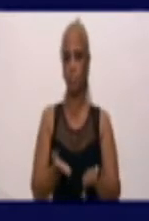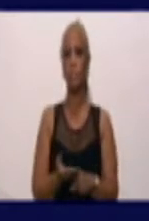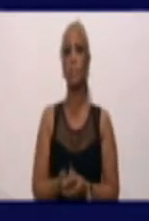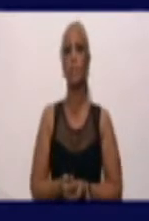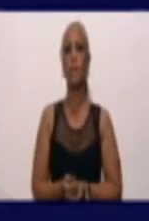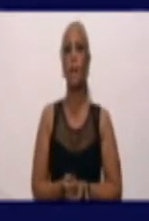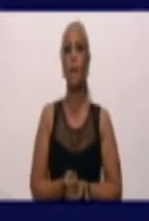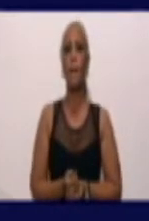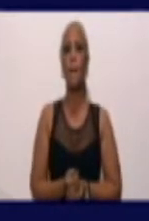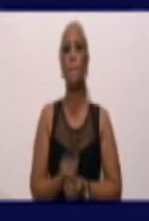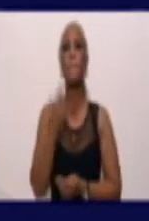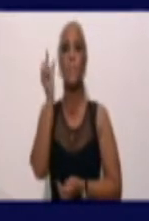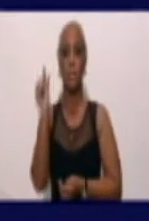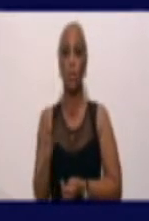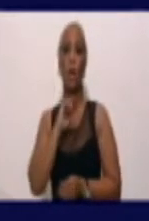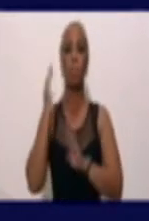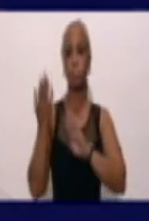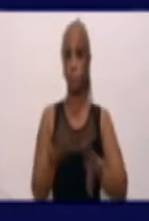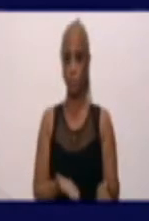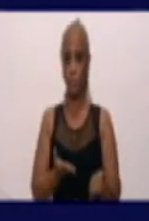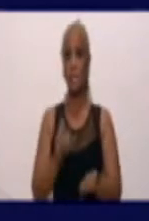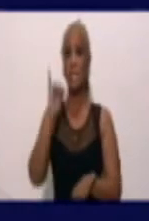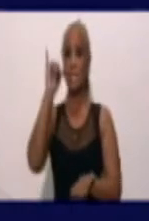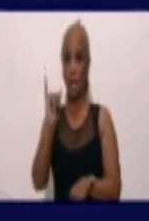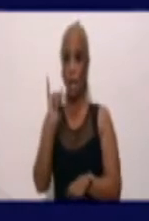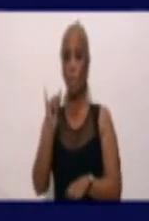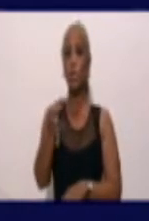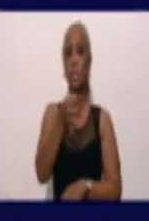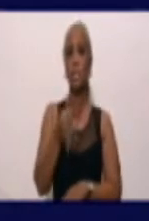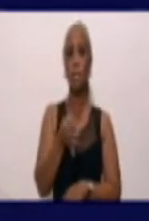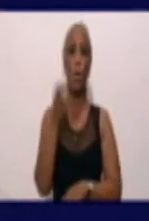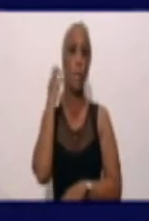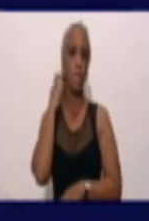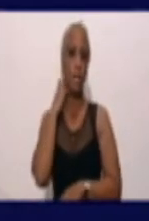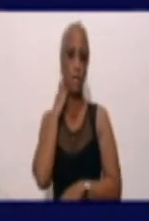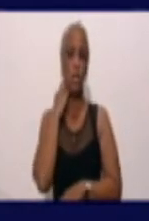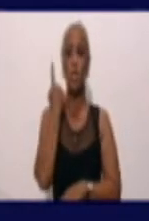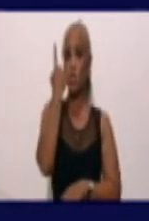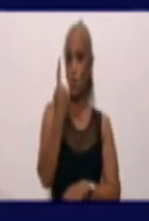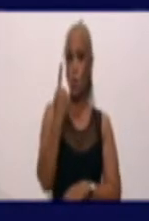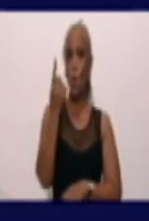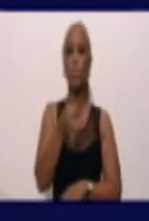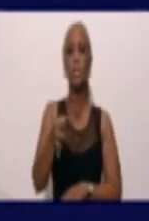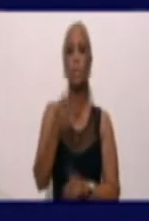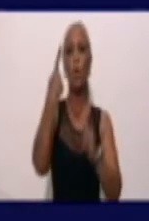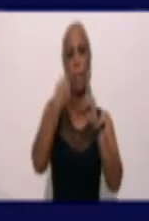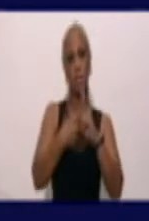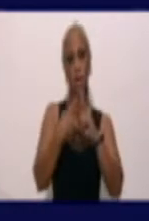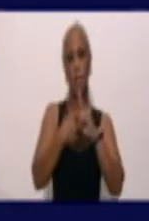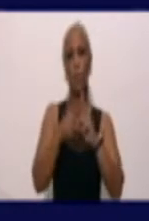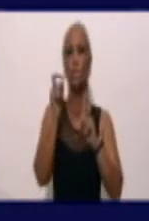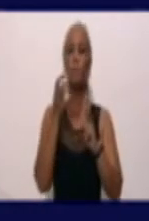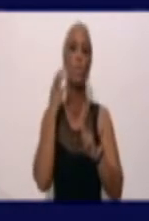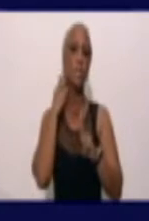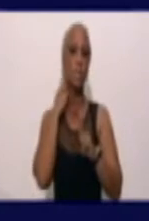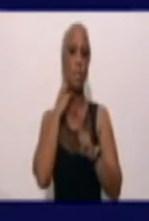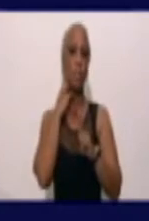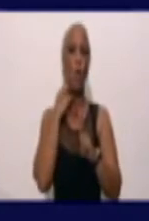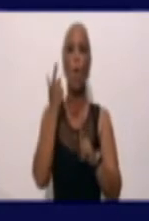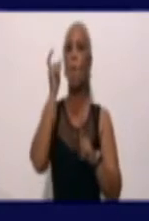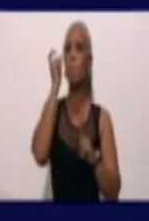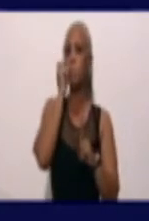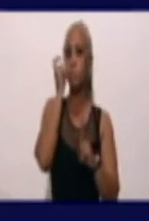son 6 del municipio Manzanillo y 1 del municipio Bayamo. Del municipio Manzanillo, paciente